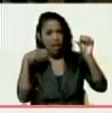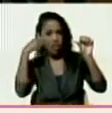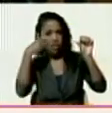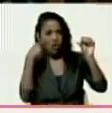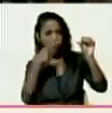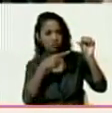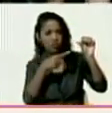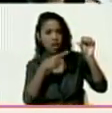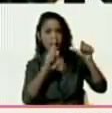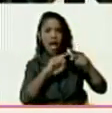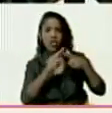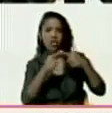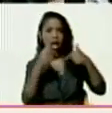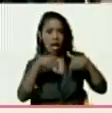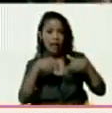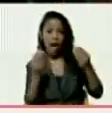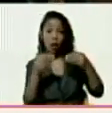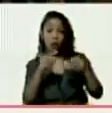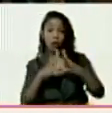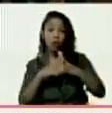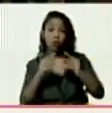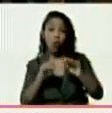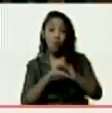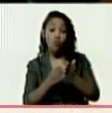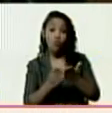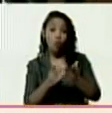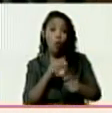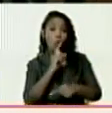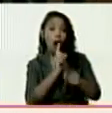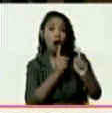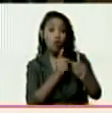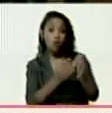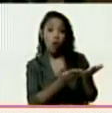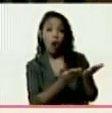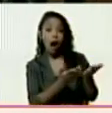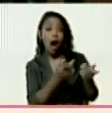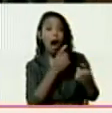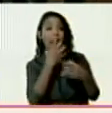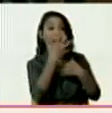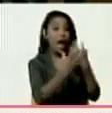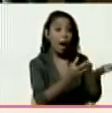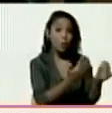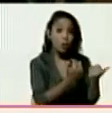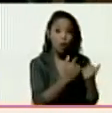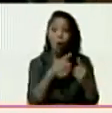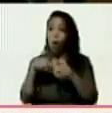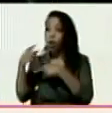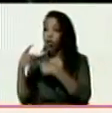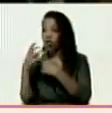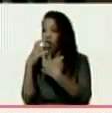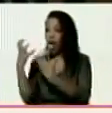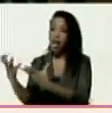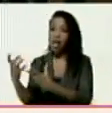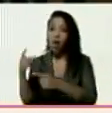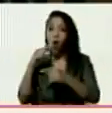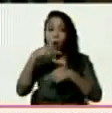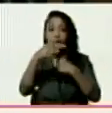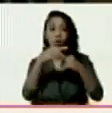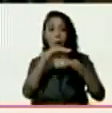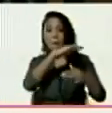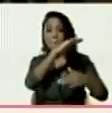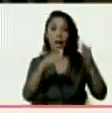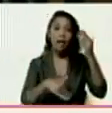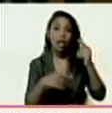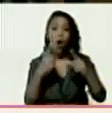entonces aquí tendremos acuerdo con todo el mundo, porque unos te gritaban apoyándote, otros te gritaban haz esto, otros te gritaban bájate, otros te